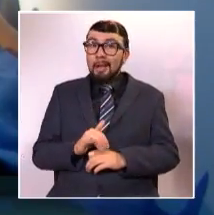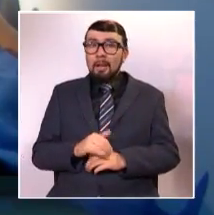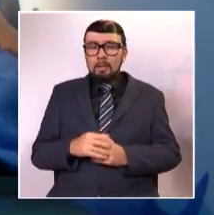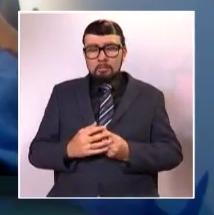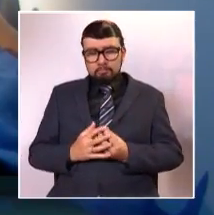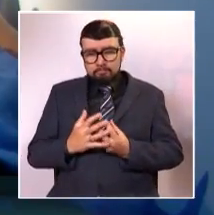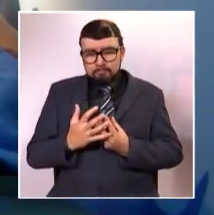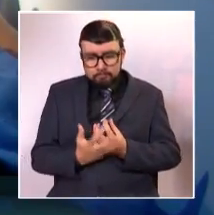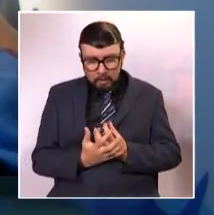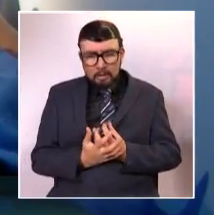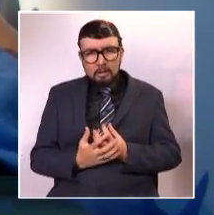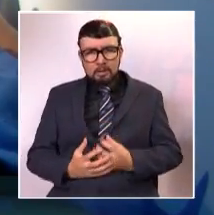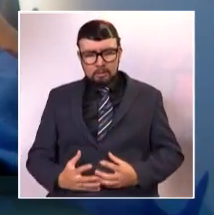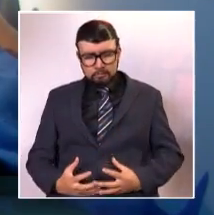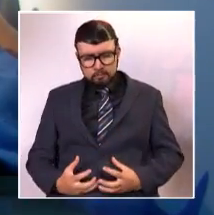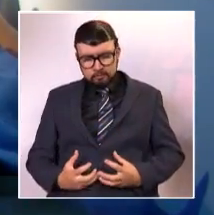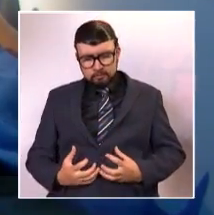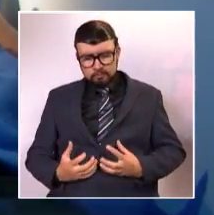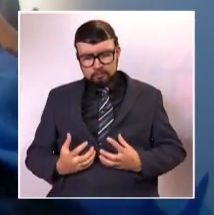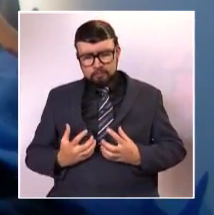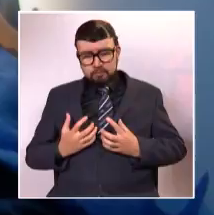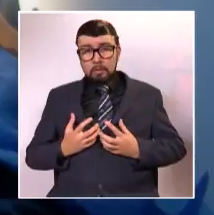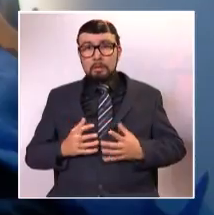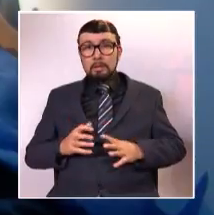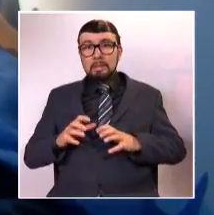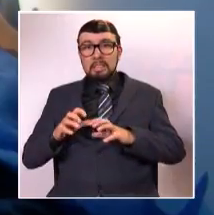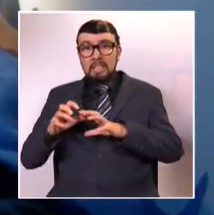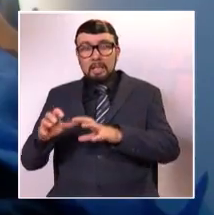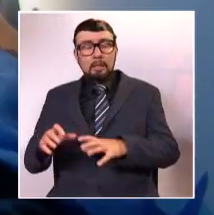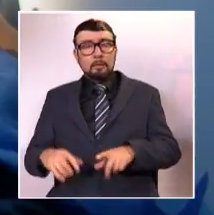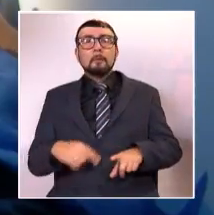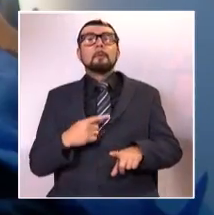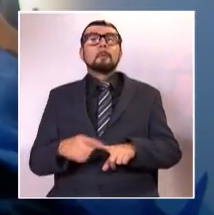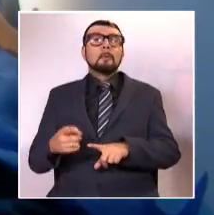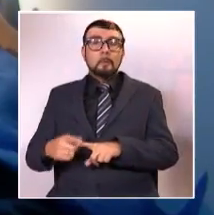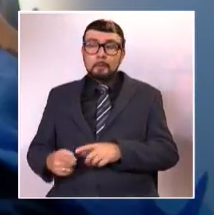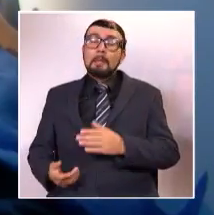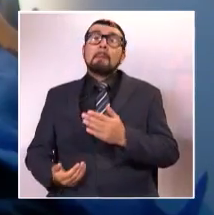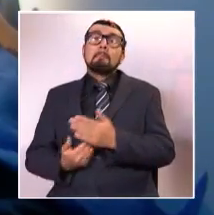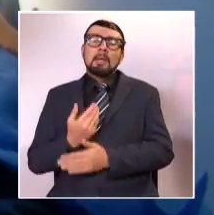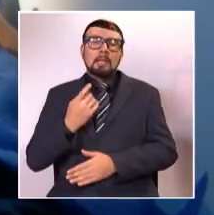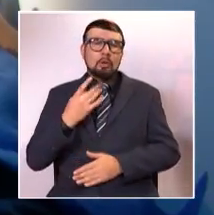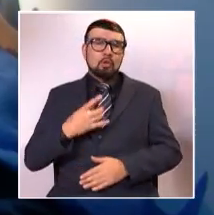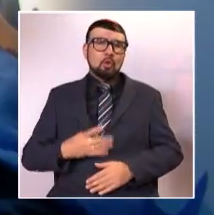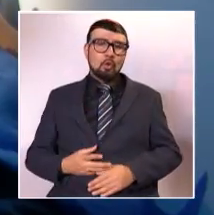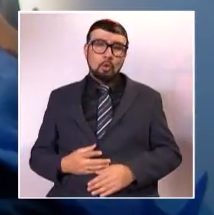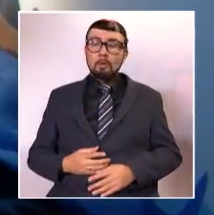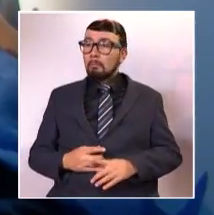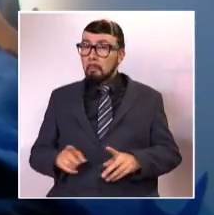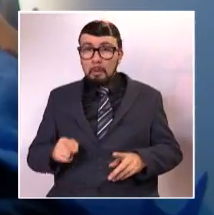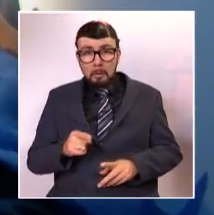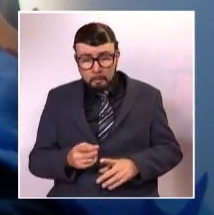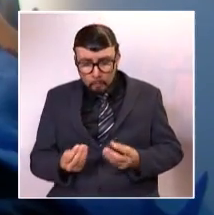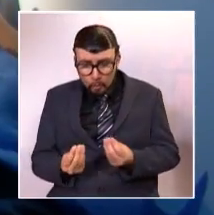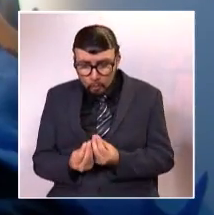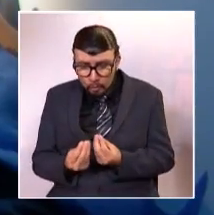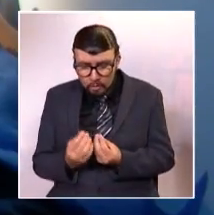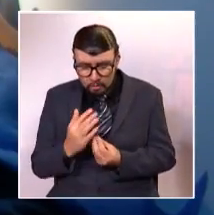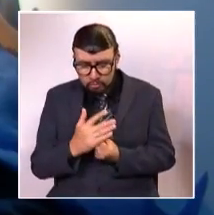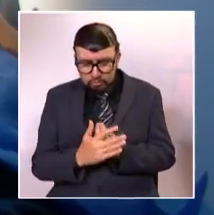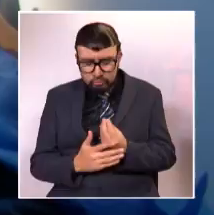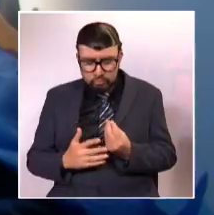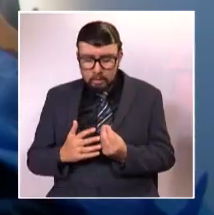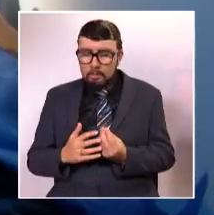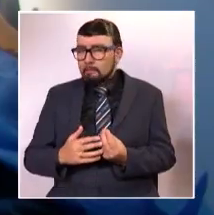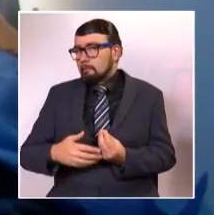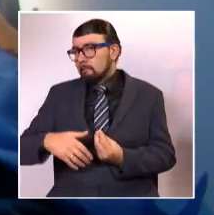testículo, invaden órganos vecinos, hacia los nervios de esa parte y todo, y ya empieza el dolor, pero generalmente cuando esto pasa ya es